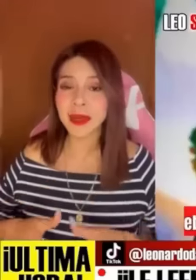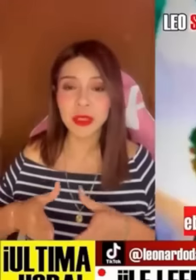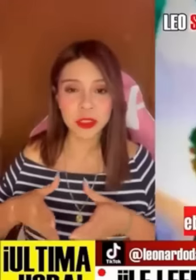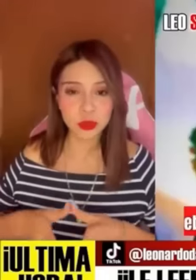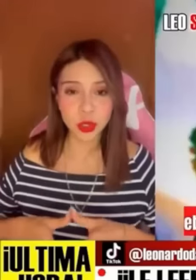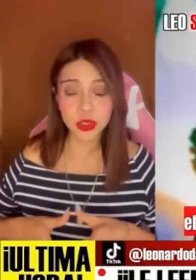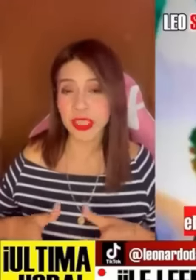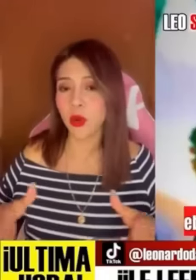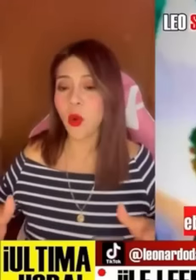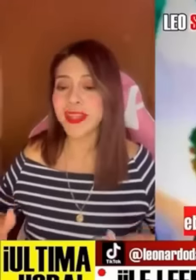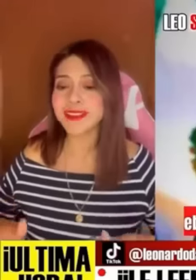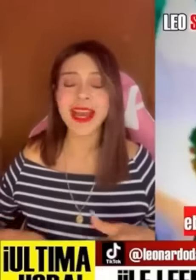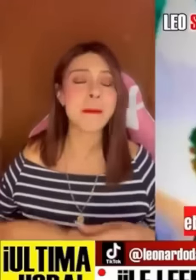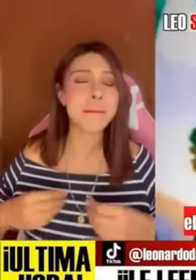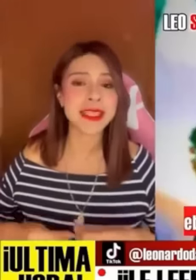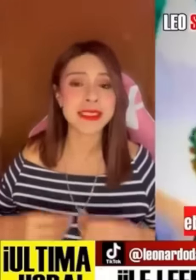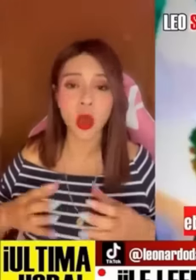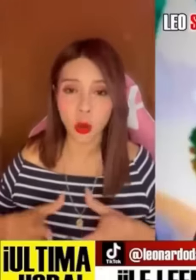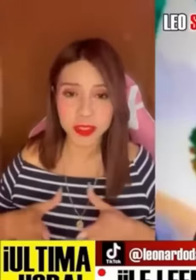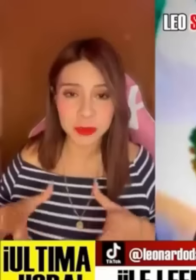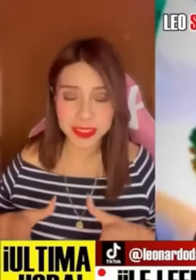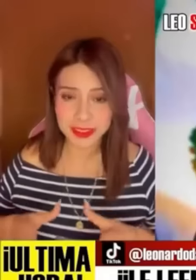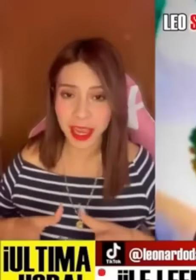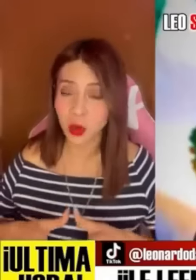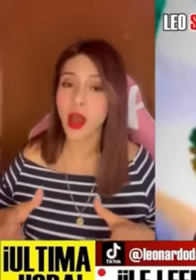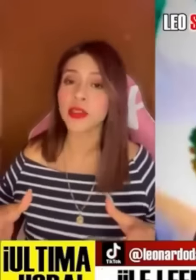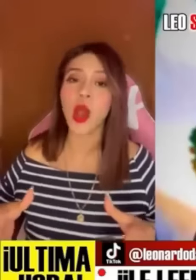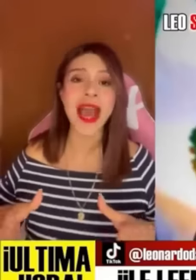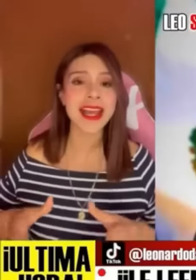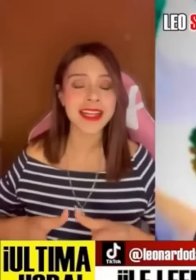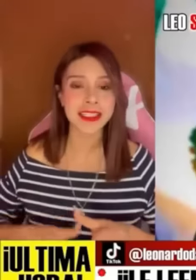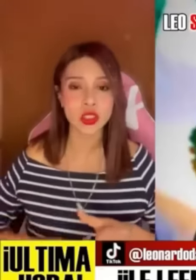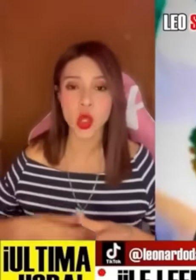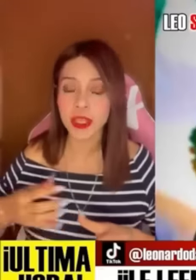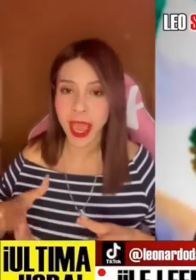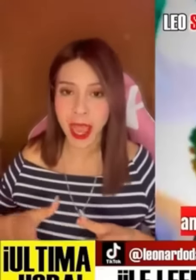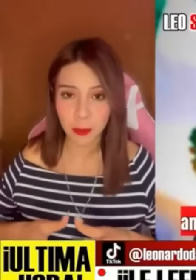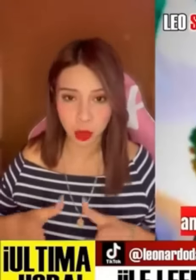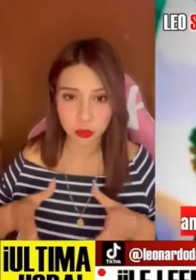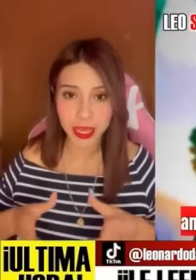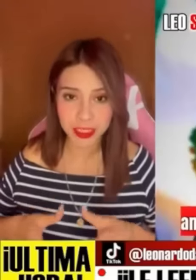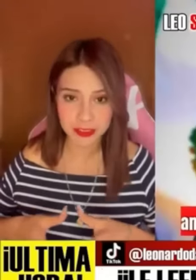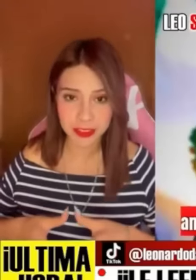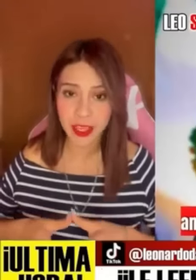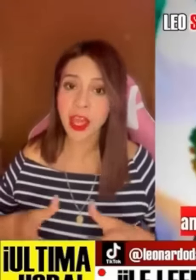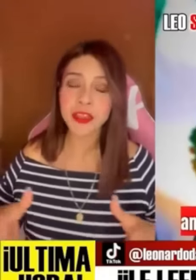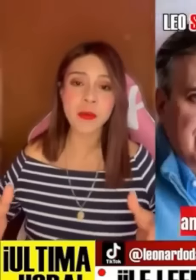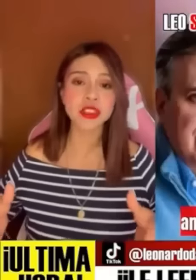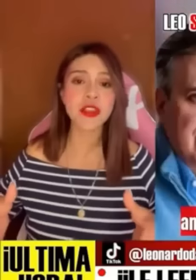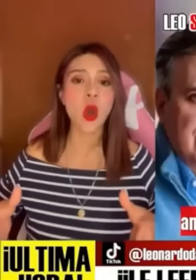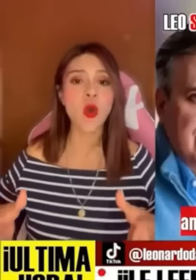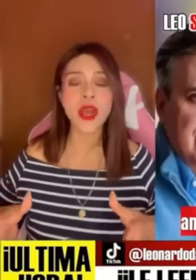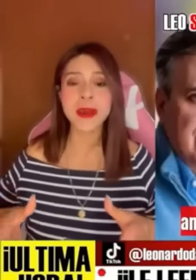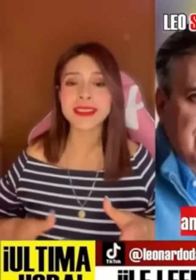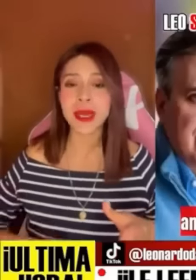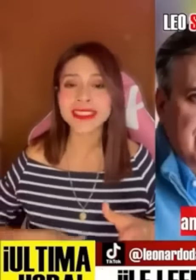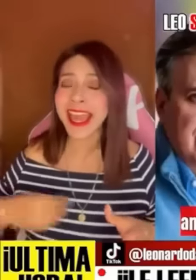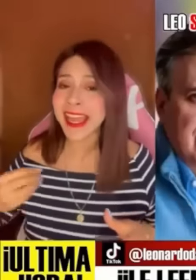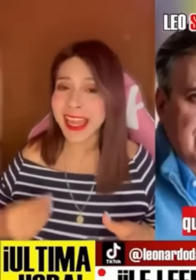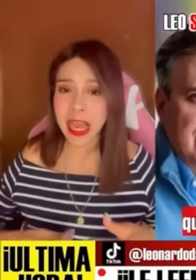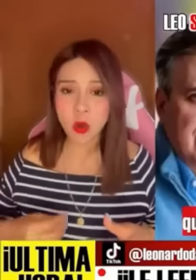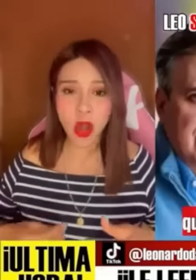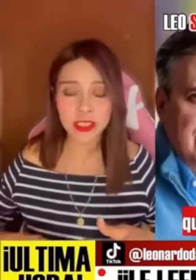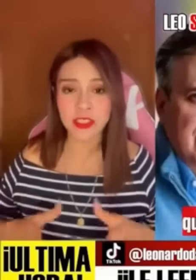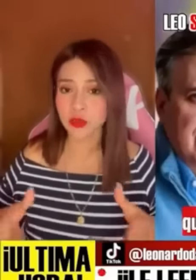a cada minuto se encuentra más optimista en cuanto a la relación de ambos países, demostrando una vez